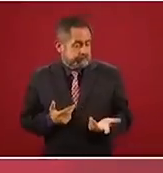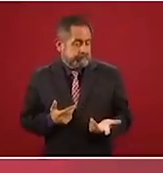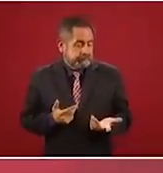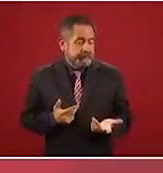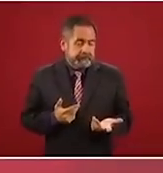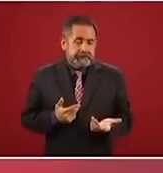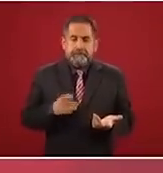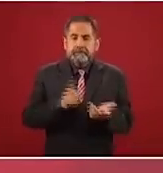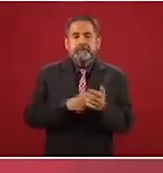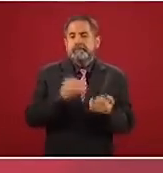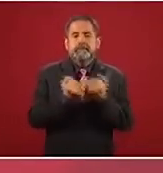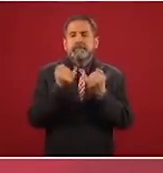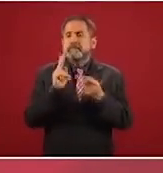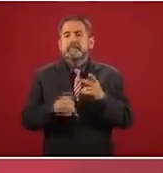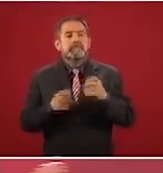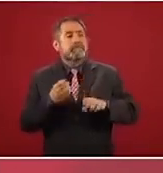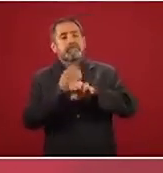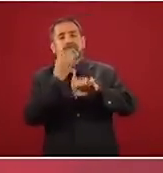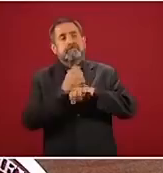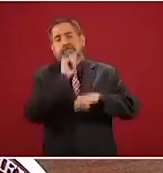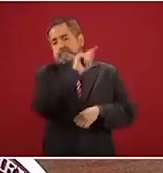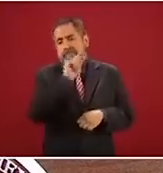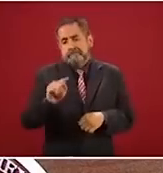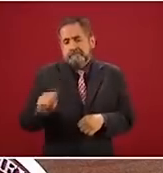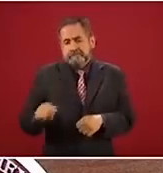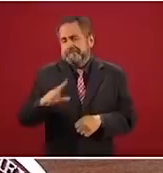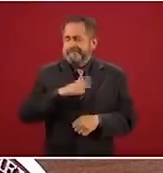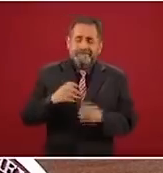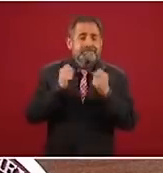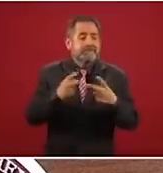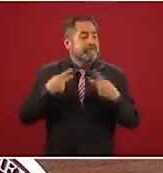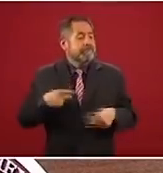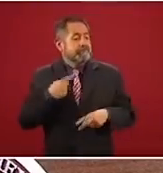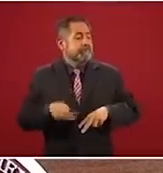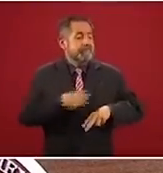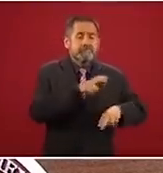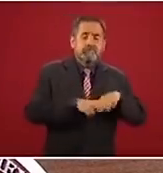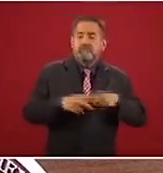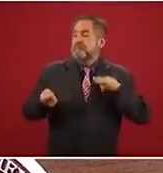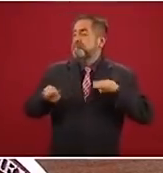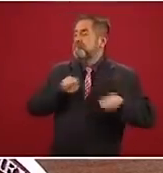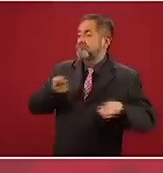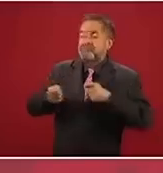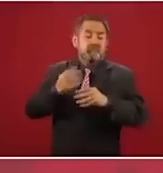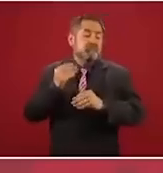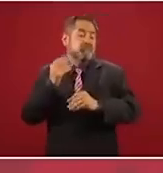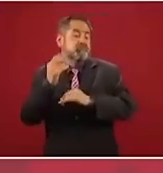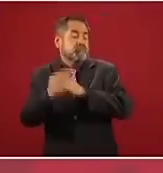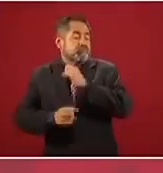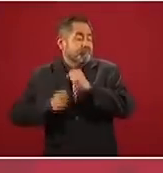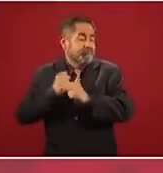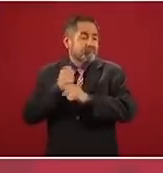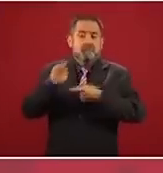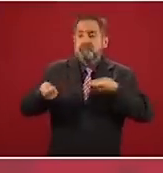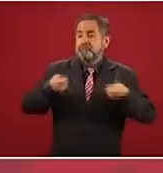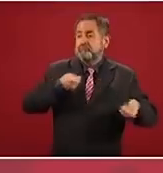otras, muchos otros estados, había pues personas que habían controlado las delegaciones durante